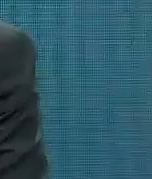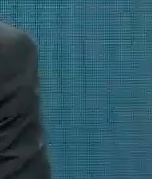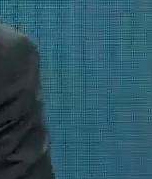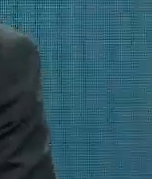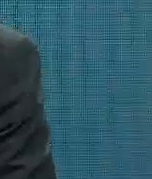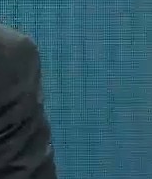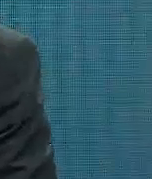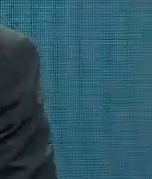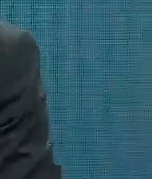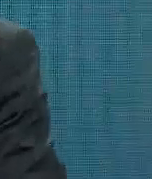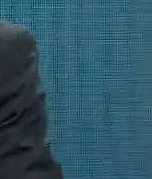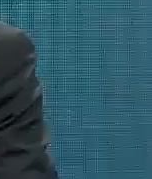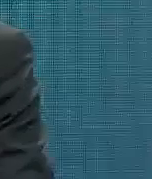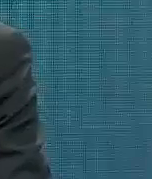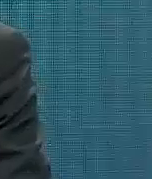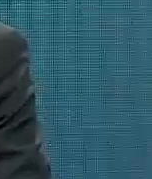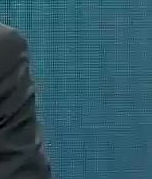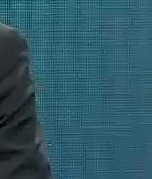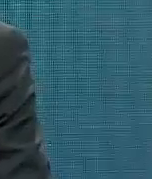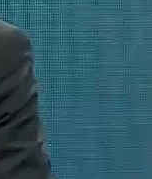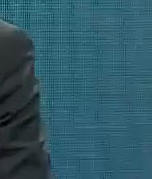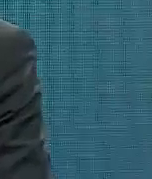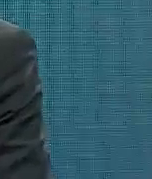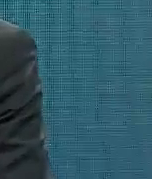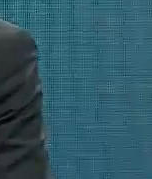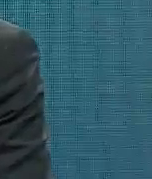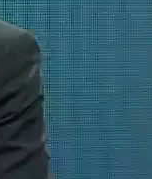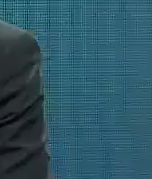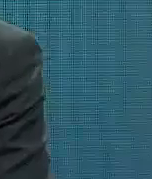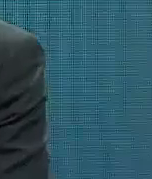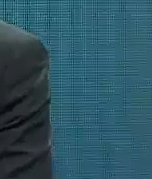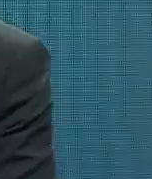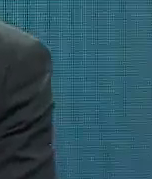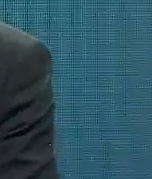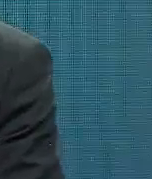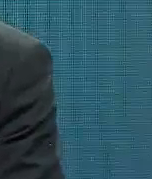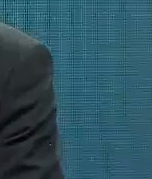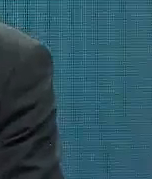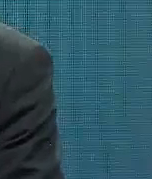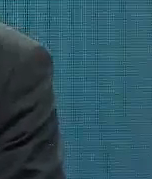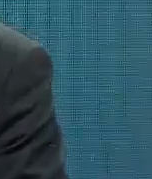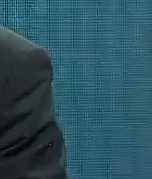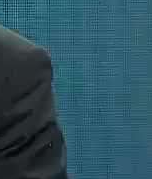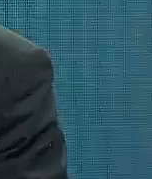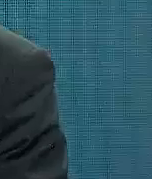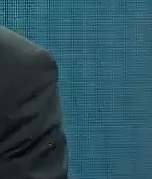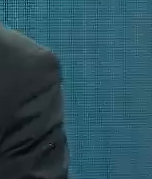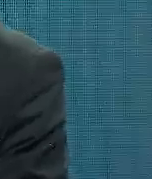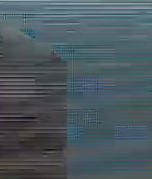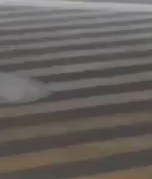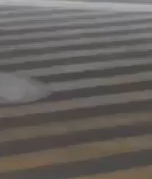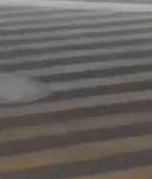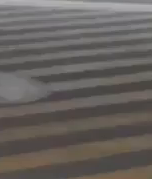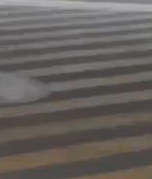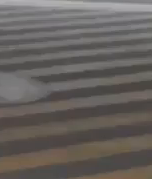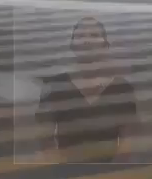donde se pudo evidenciar que la mitad del personal médico no estaba trabajando y adelantó sanciones